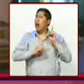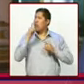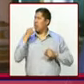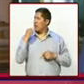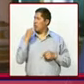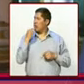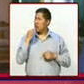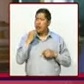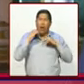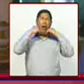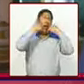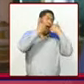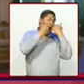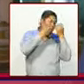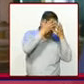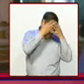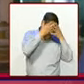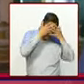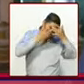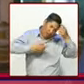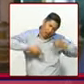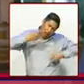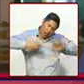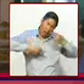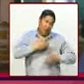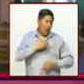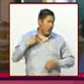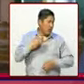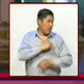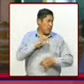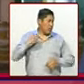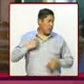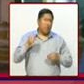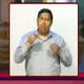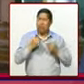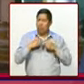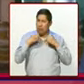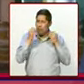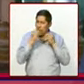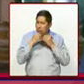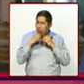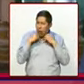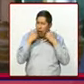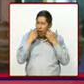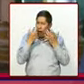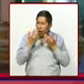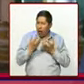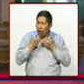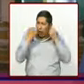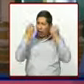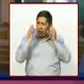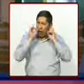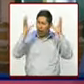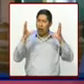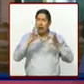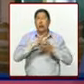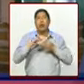dicho que ha sido una bochornosa sesión. Más que bochornosa, creo que escandalosa e histórica. ¿Qué dices?